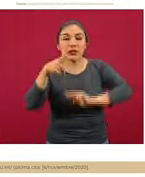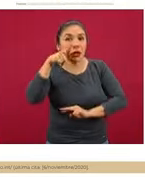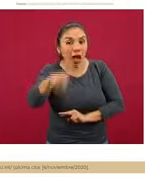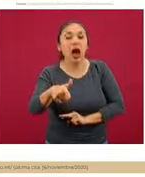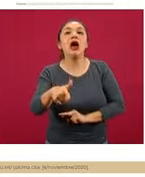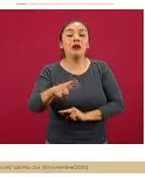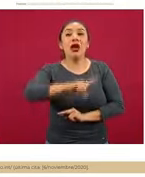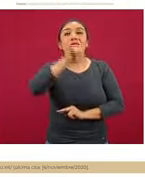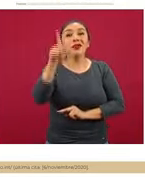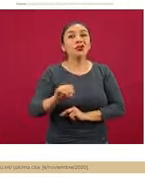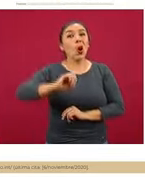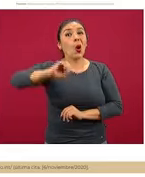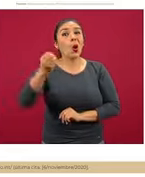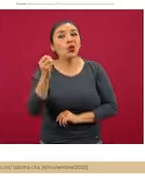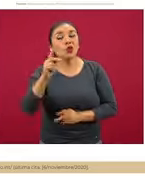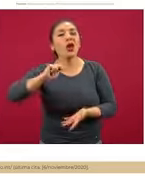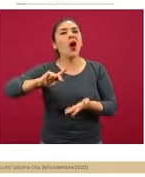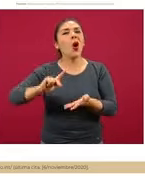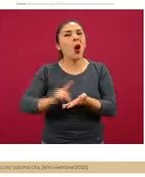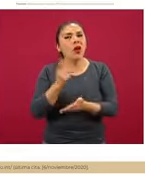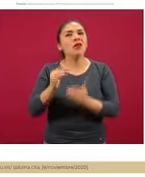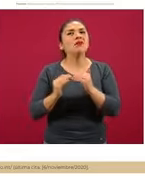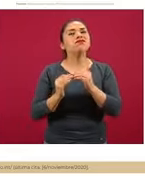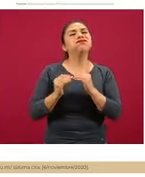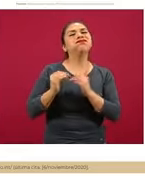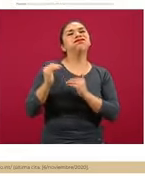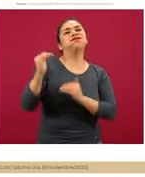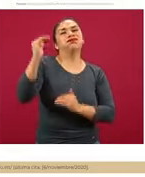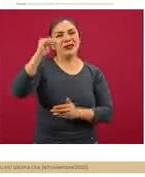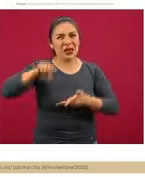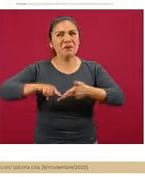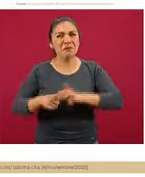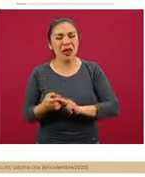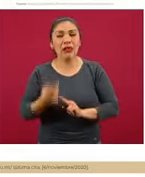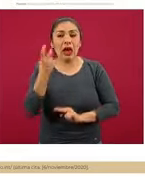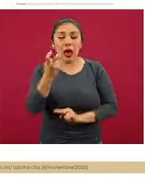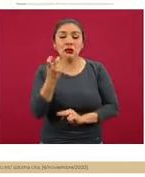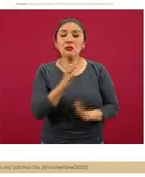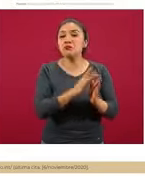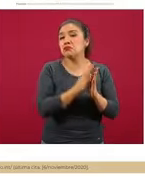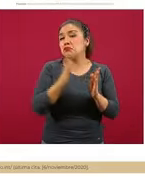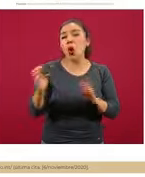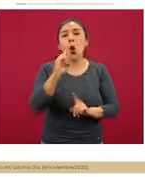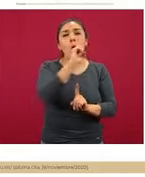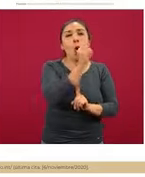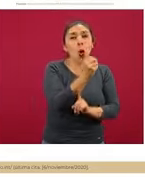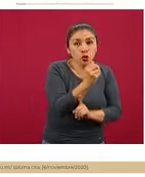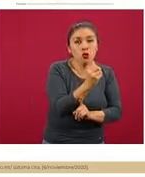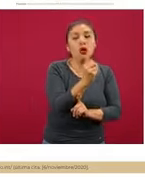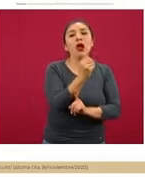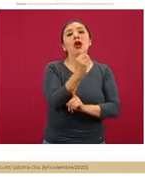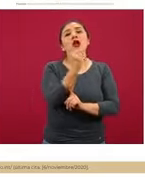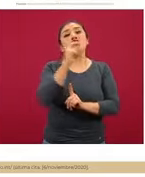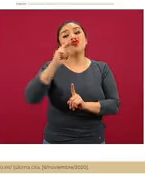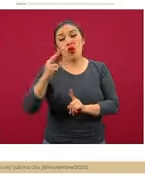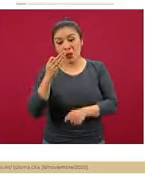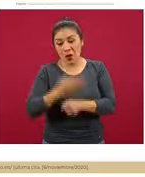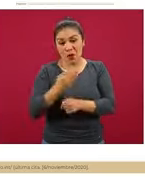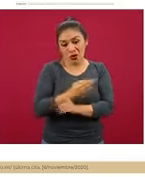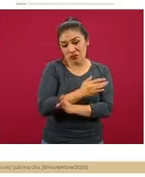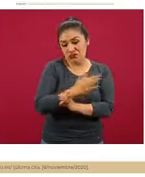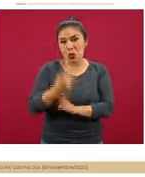el inicio de octubre empezó a revertirse, y prácticamente todo el mes de octubre y lo que va del mes de noviembre, casi